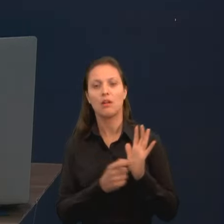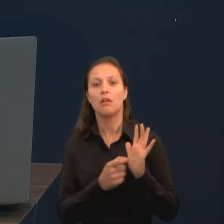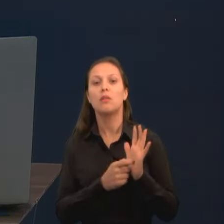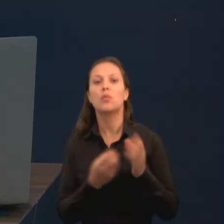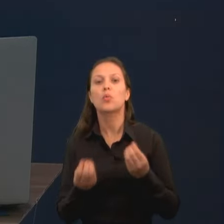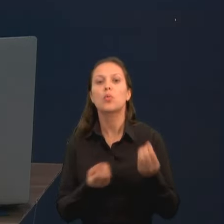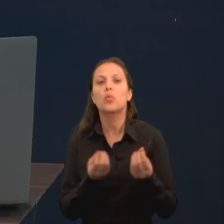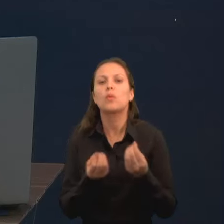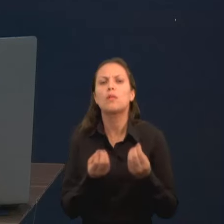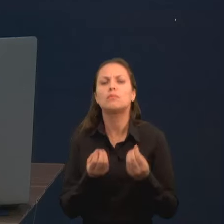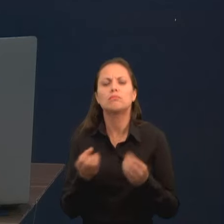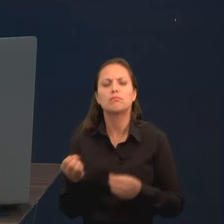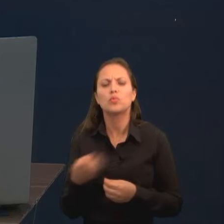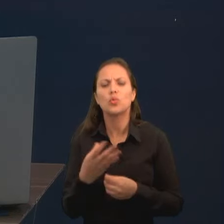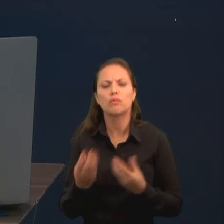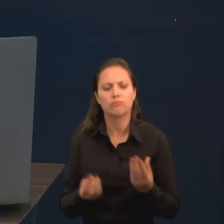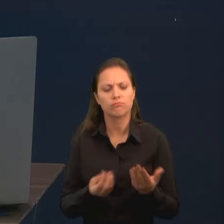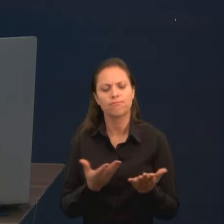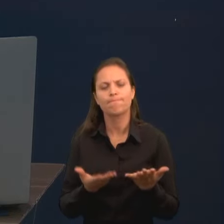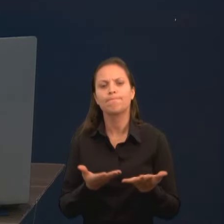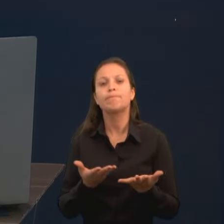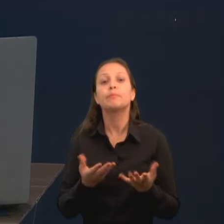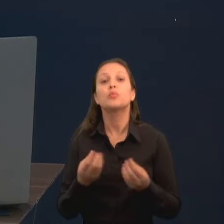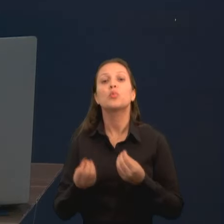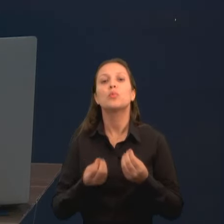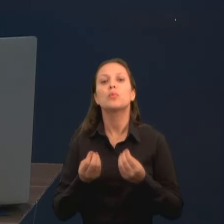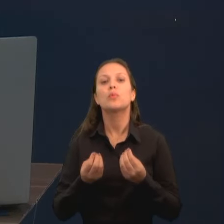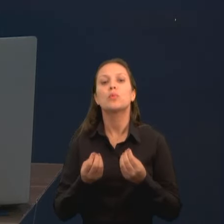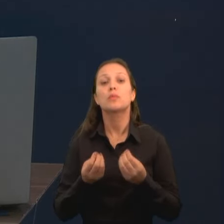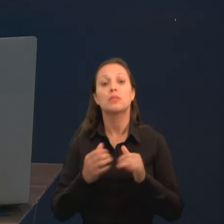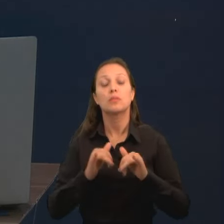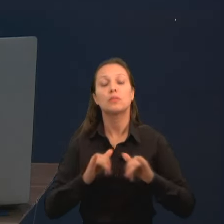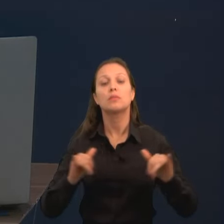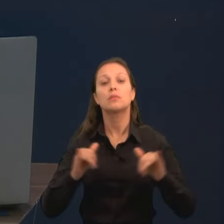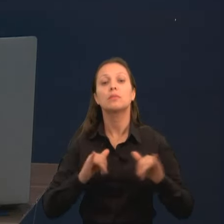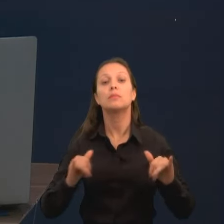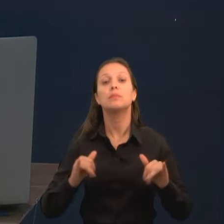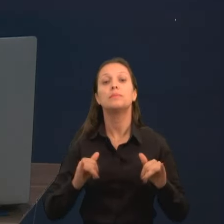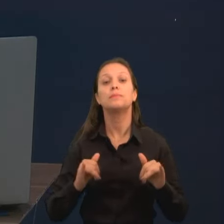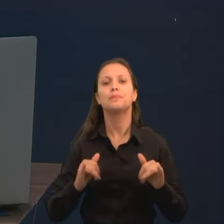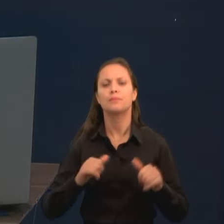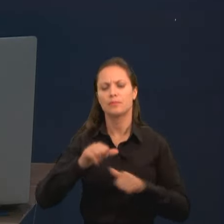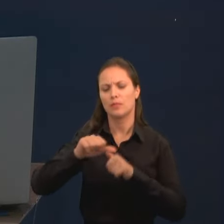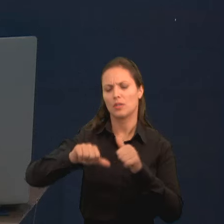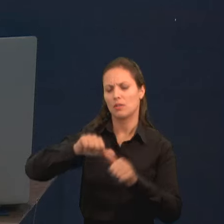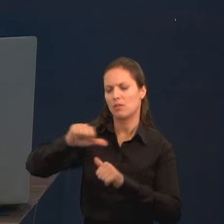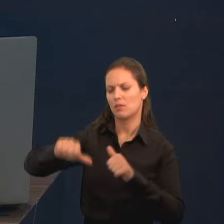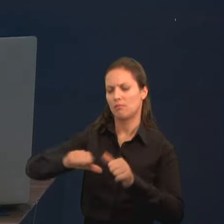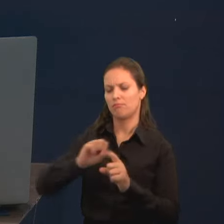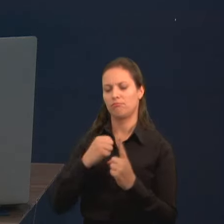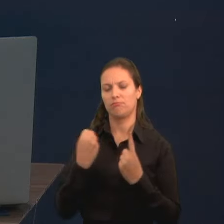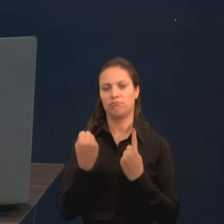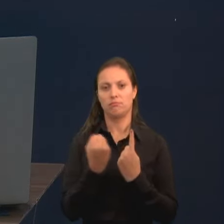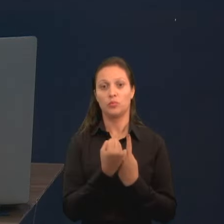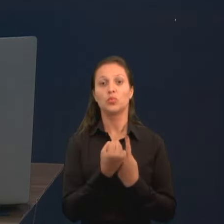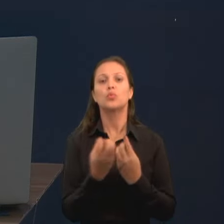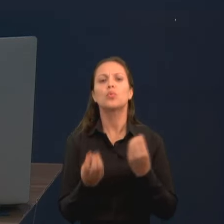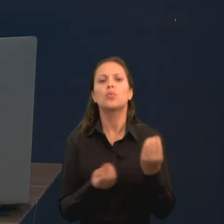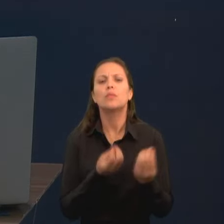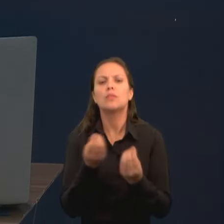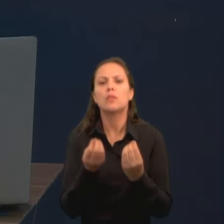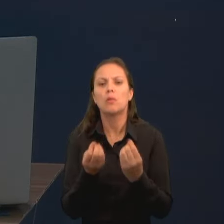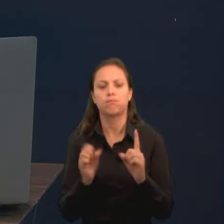artificial no solo como un instrumento nuevo de tecnología, sino especialmente un instrumento disruptivo que transforma la sociedad e